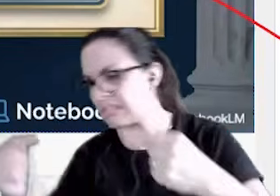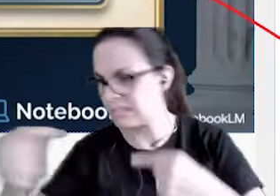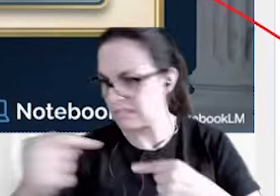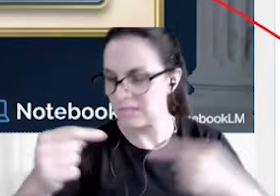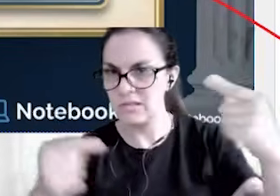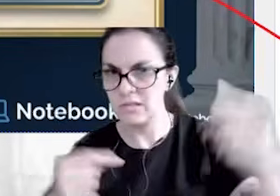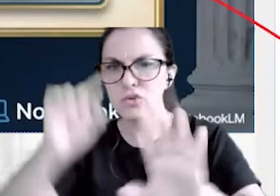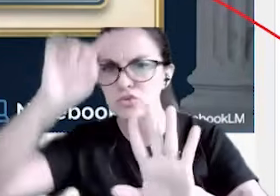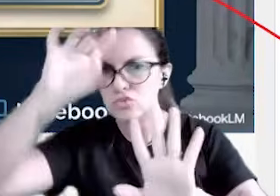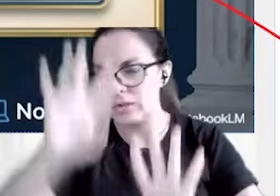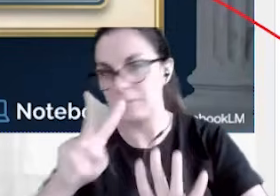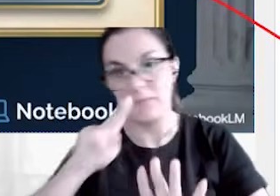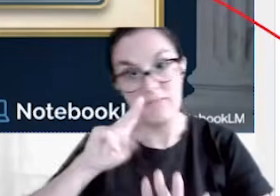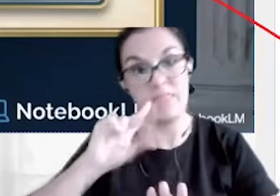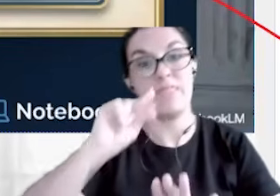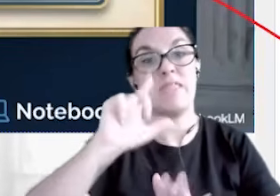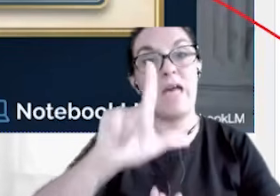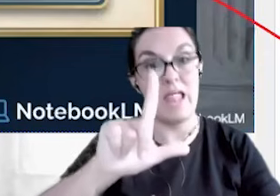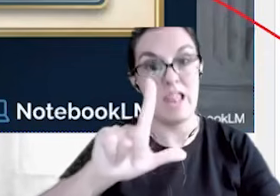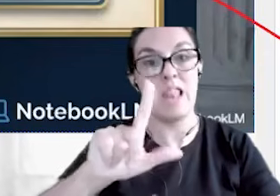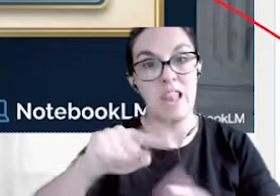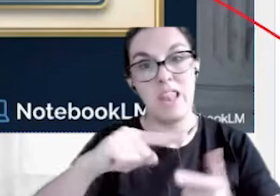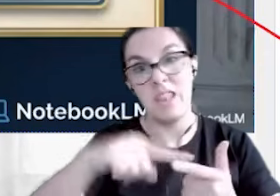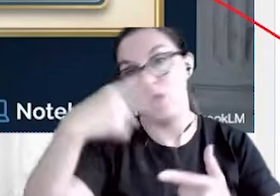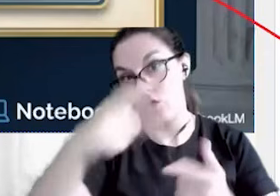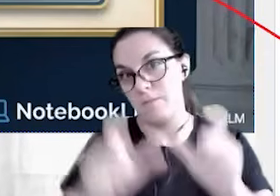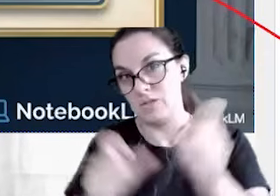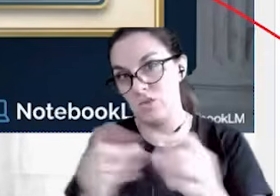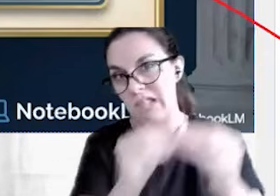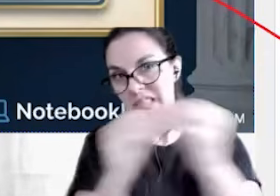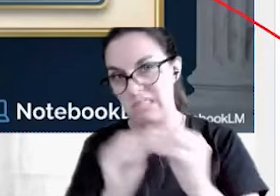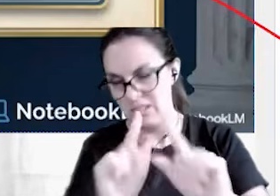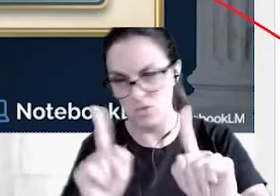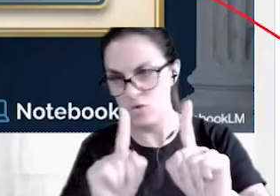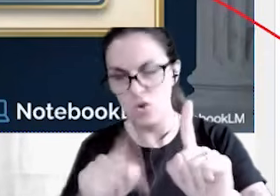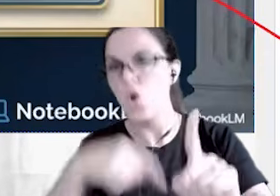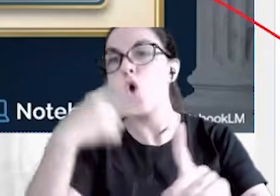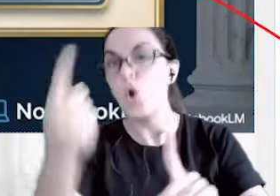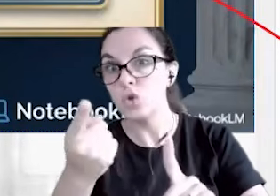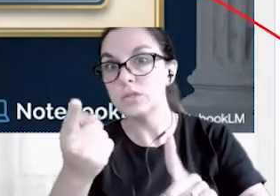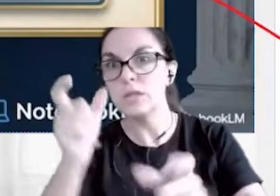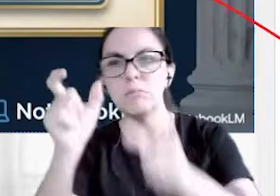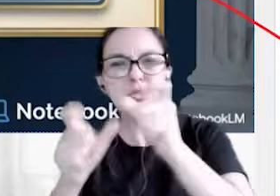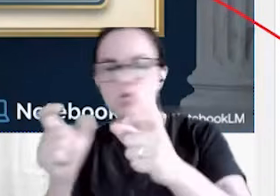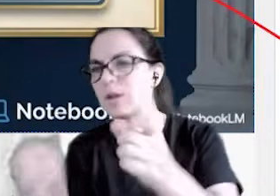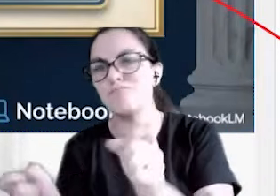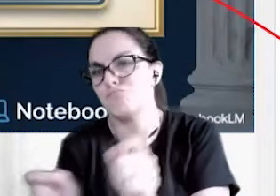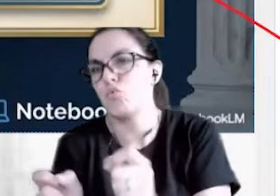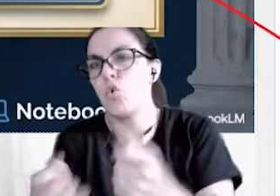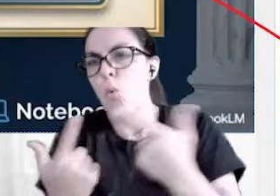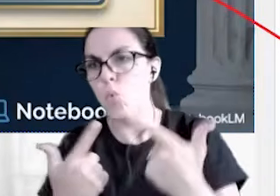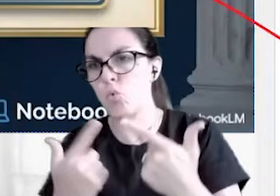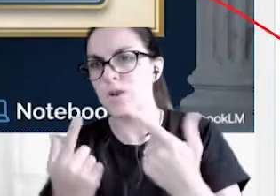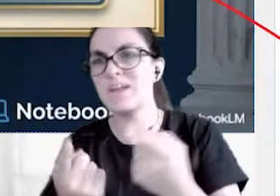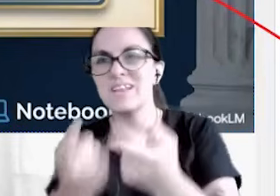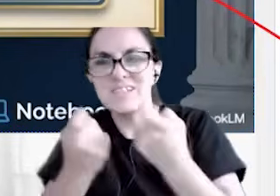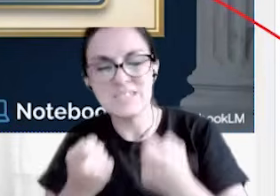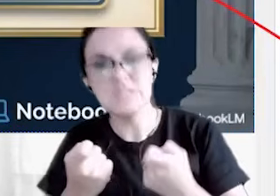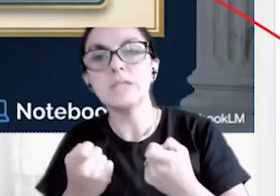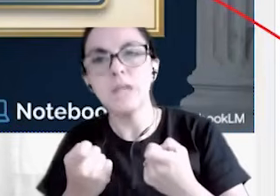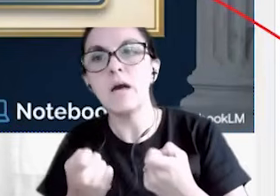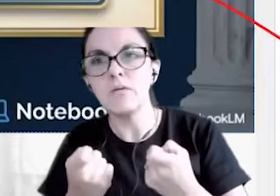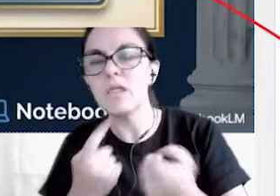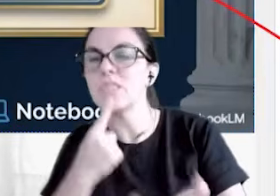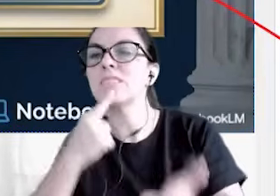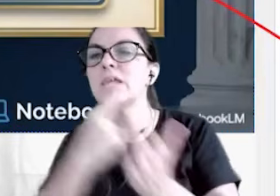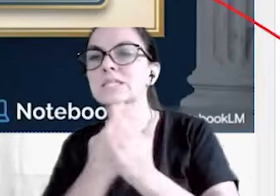para Vidal y compañía, sino para el resto de los contribuyentes, era necesario